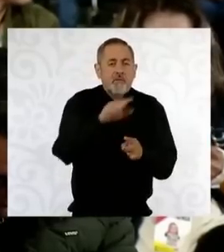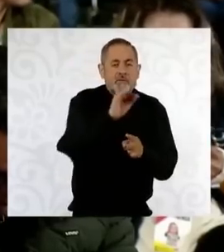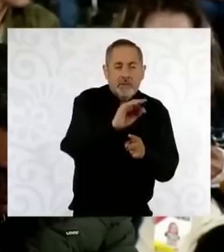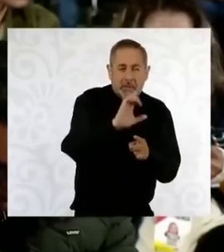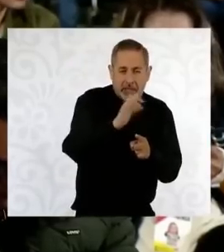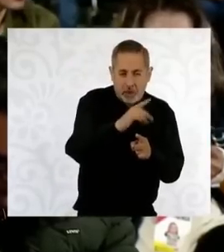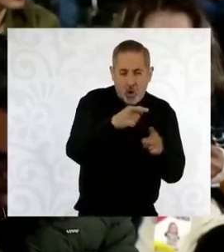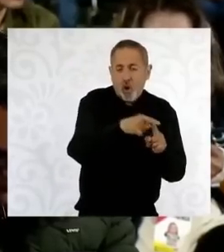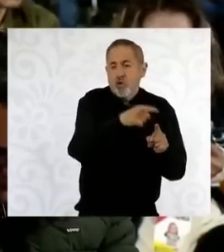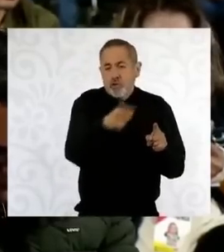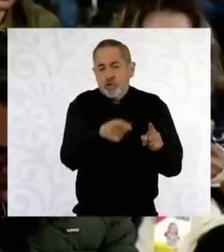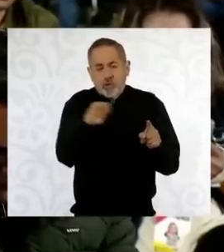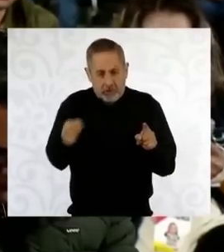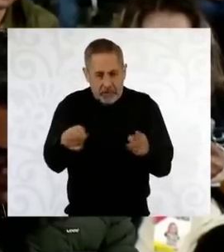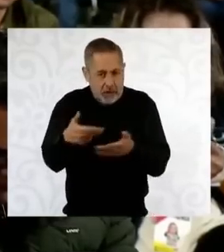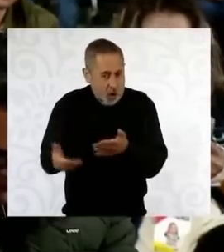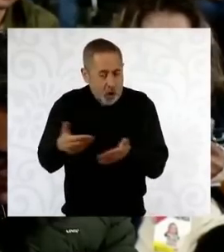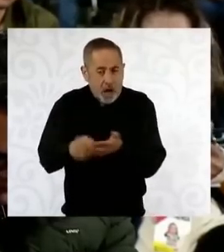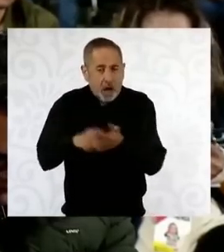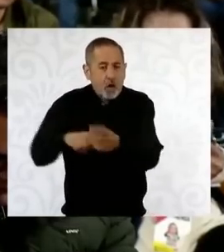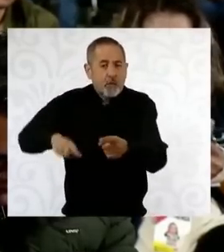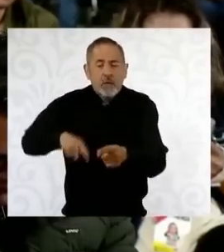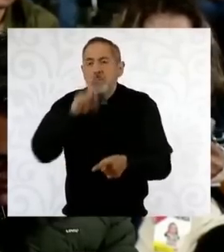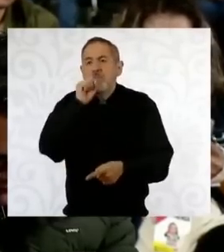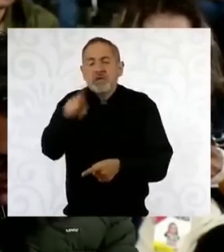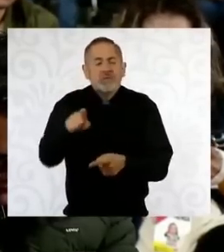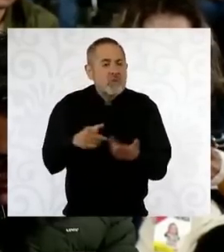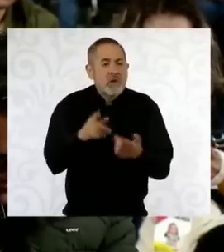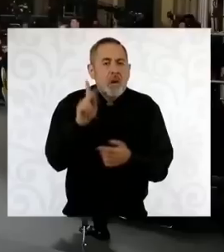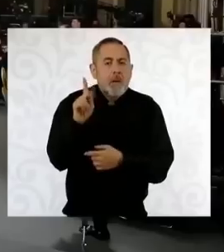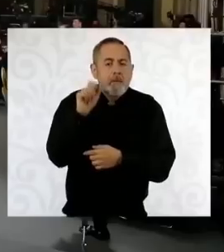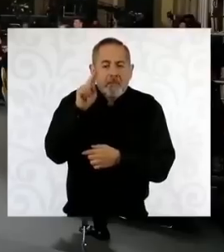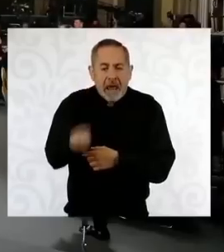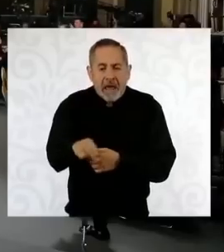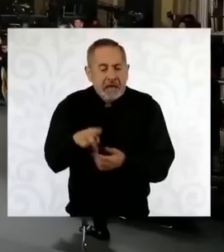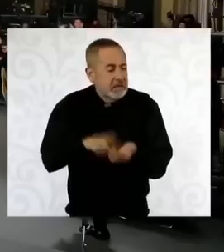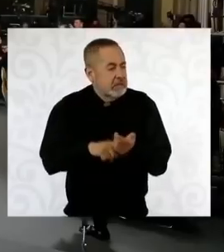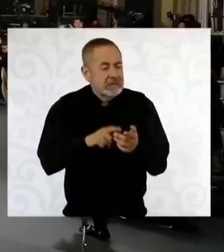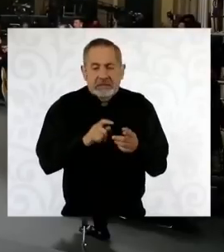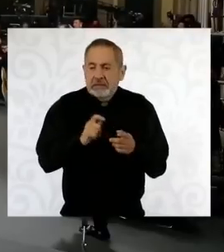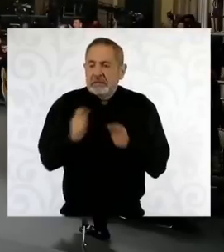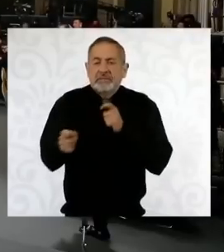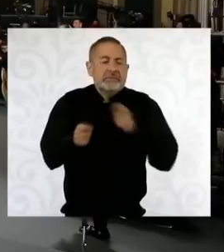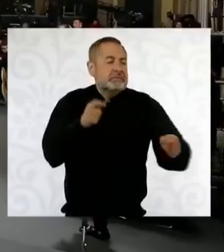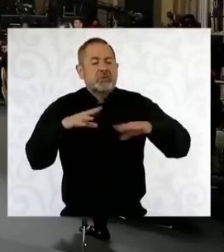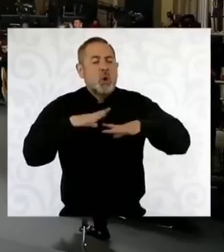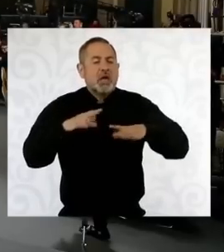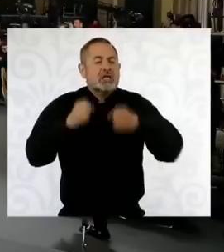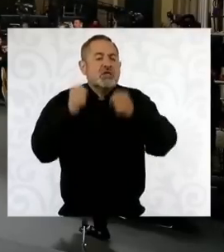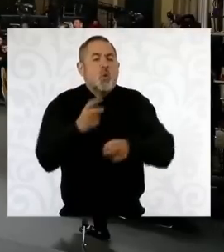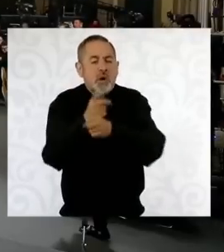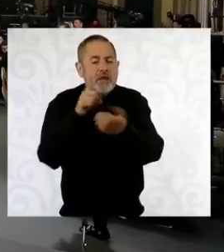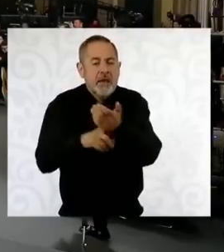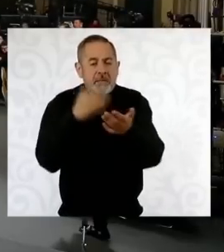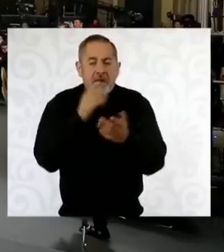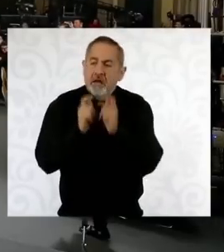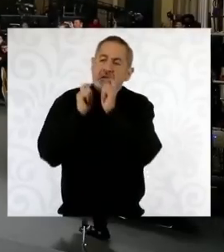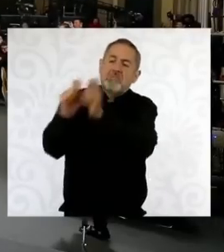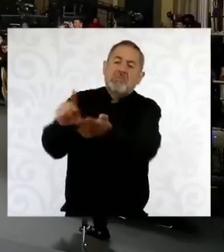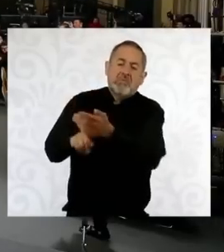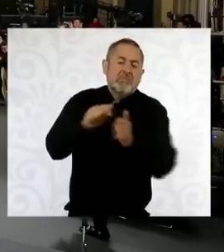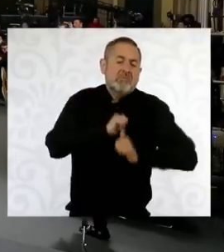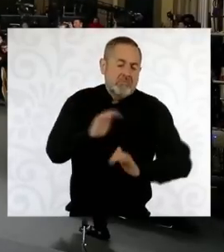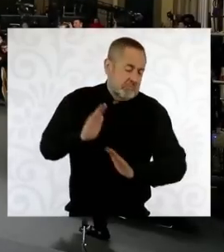anterior. Lo que concluye un poco es que se tiene como la misma estrategia en torno al tema de delegar las cuestiones a las Fuerzas Armadas.